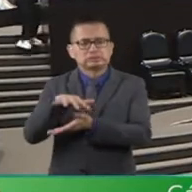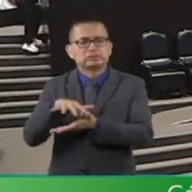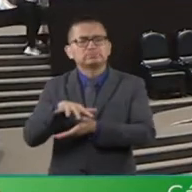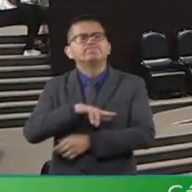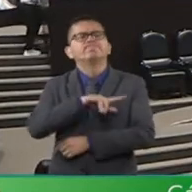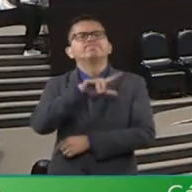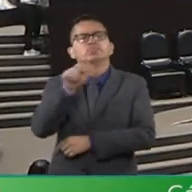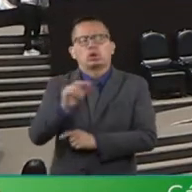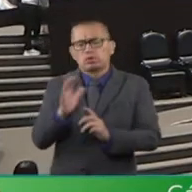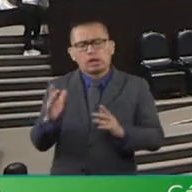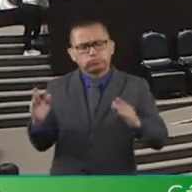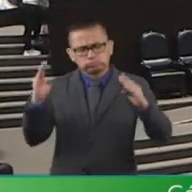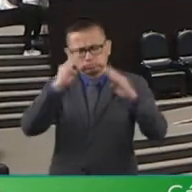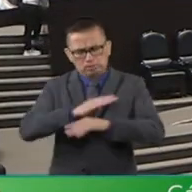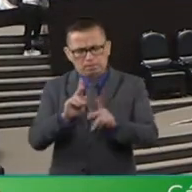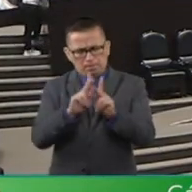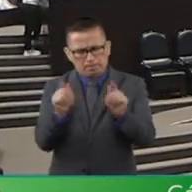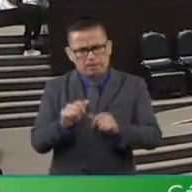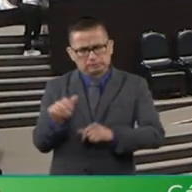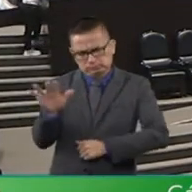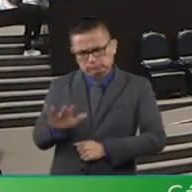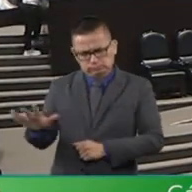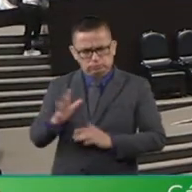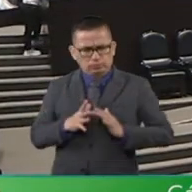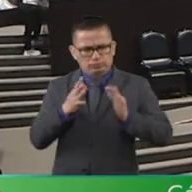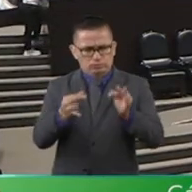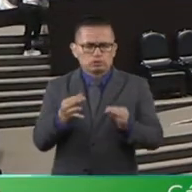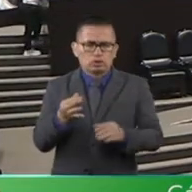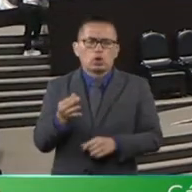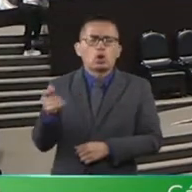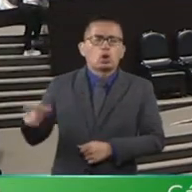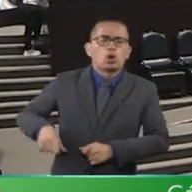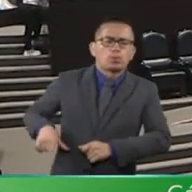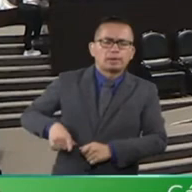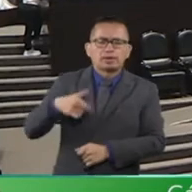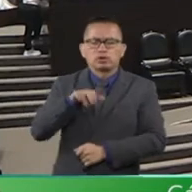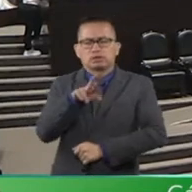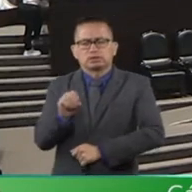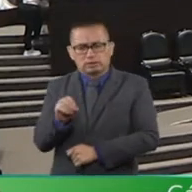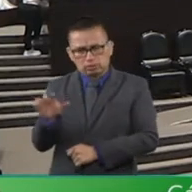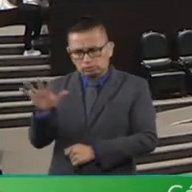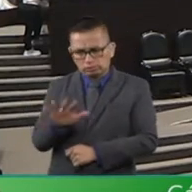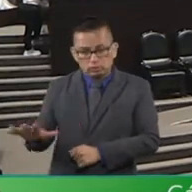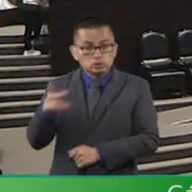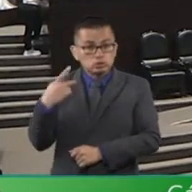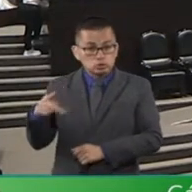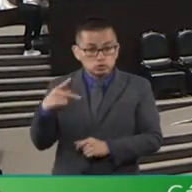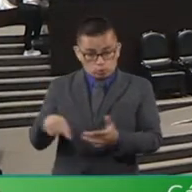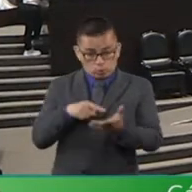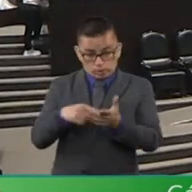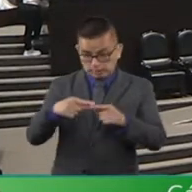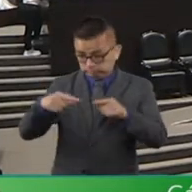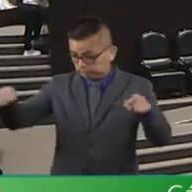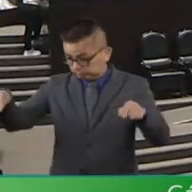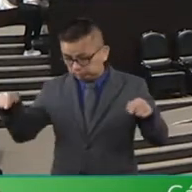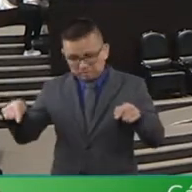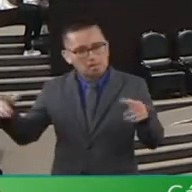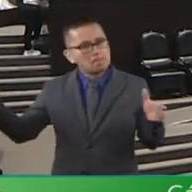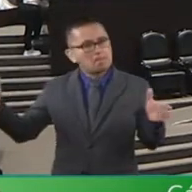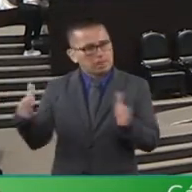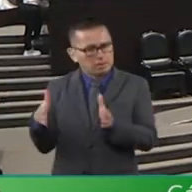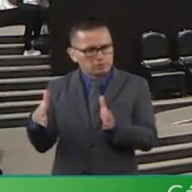Quintana ro lo cual que también significó una disminución en su extensión territorial en el marco de